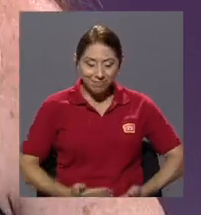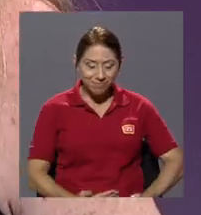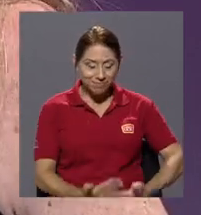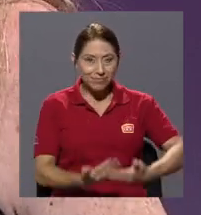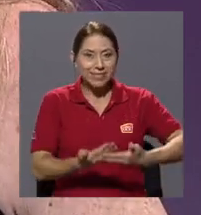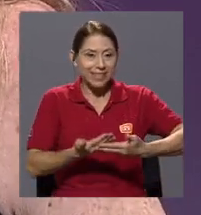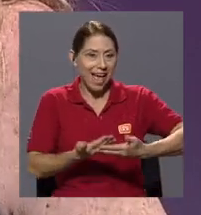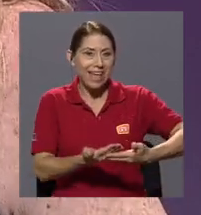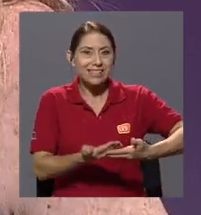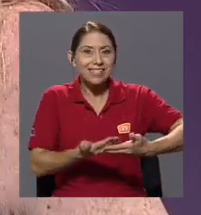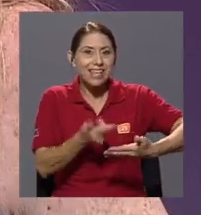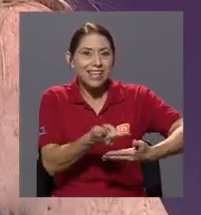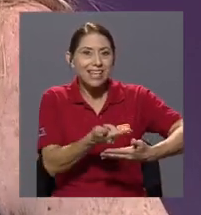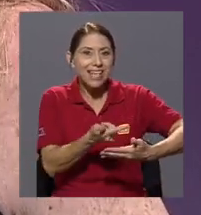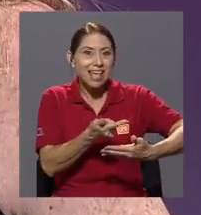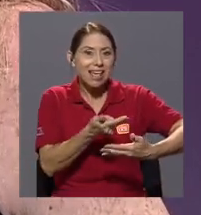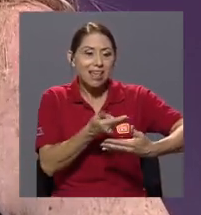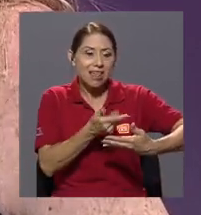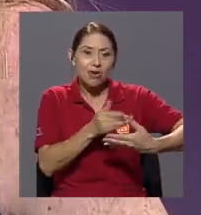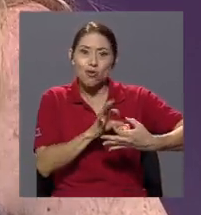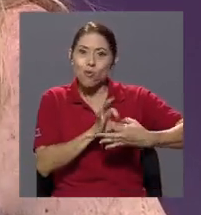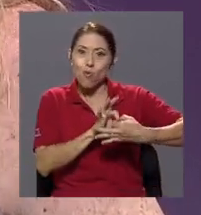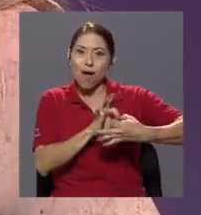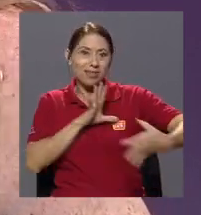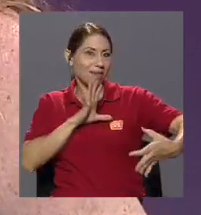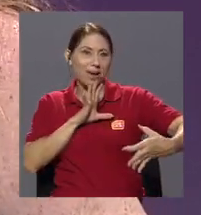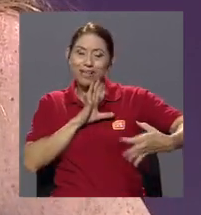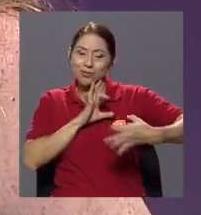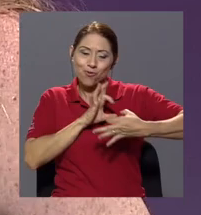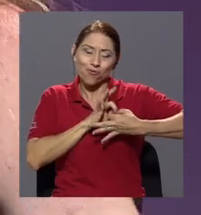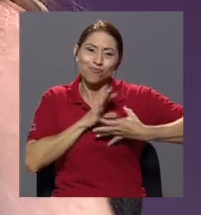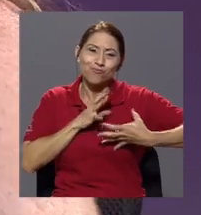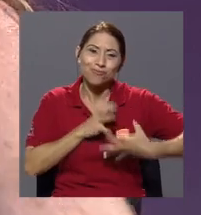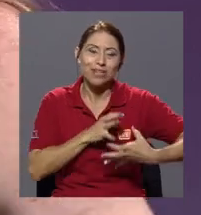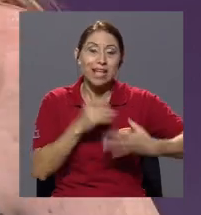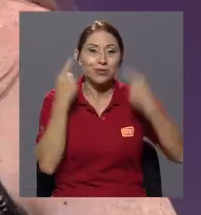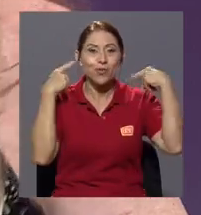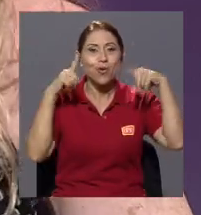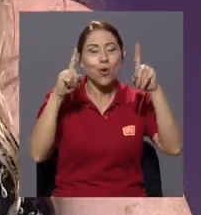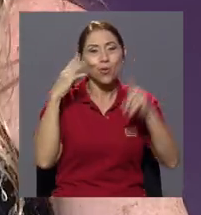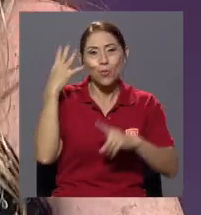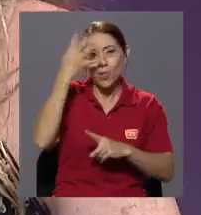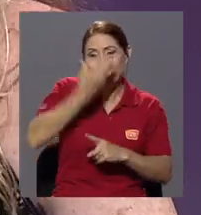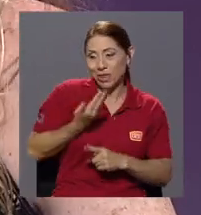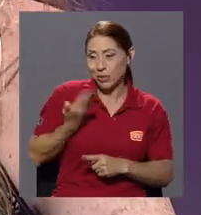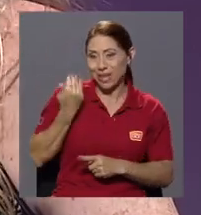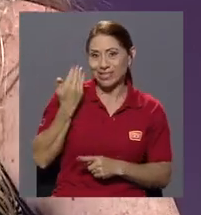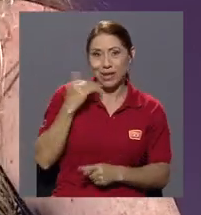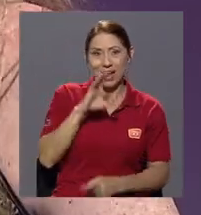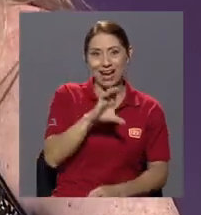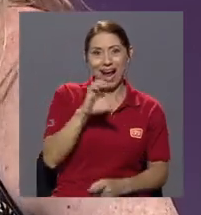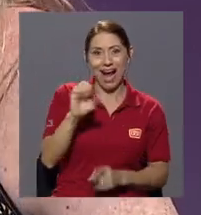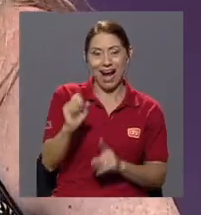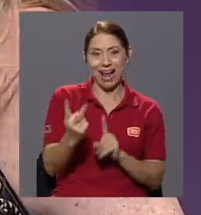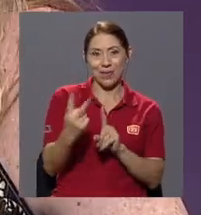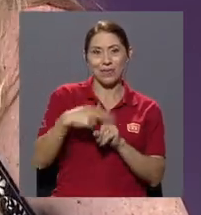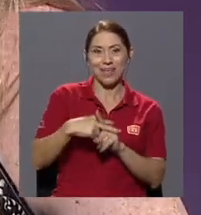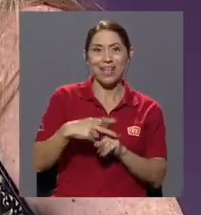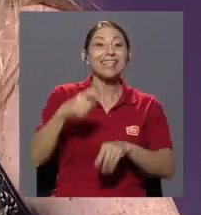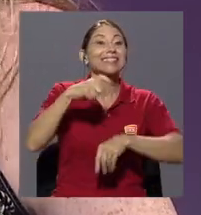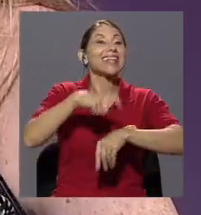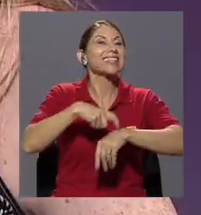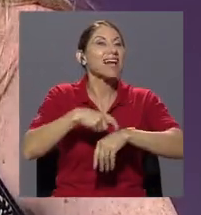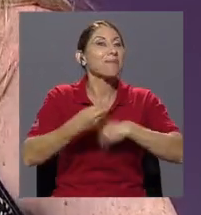verdad y nacen y no hay separación también eso es un logro muy lindo y la caja ha implementado hace